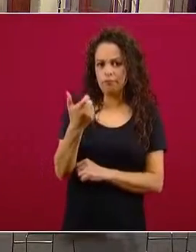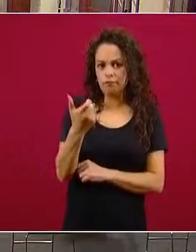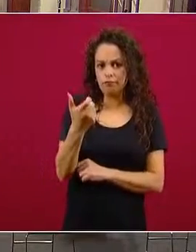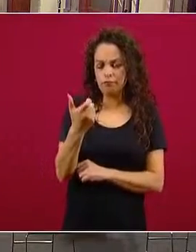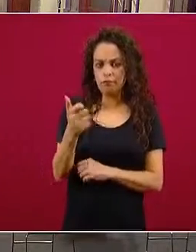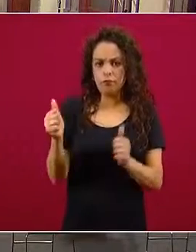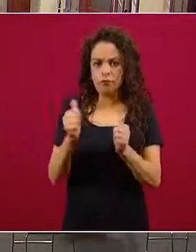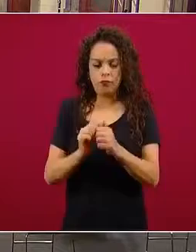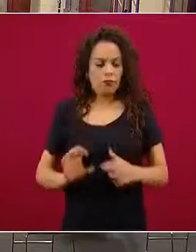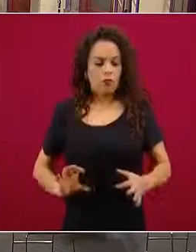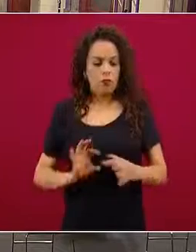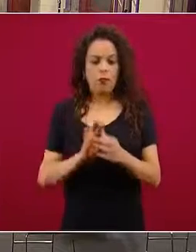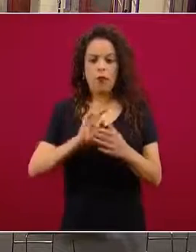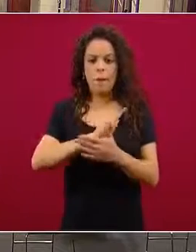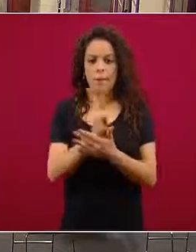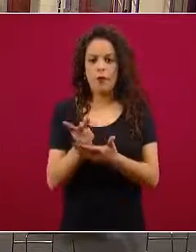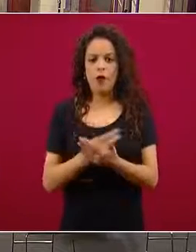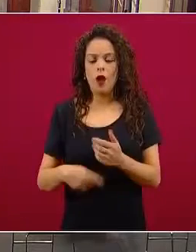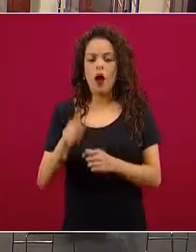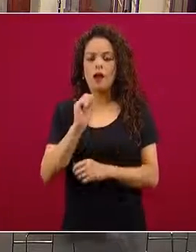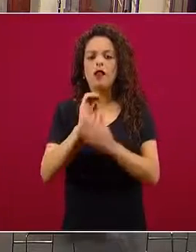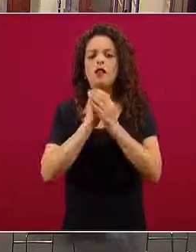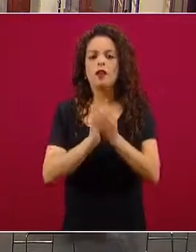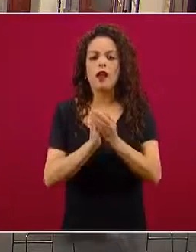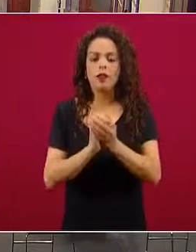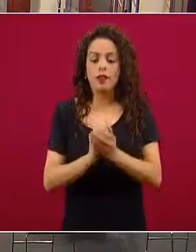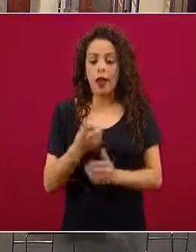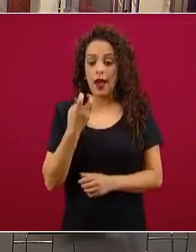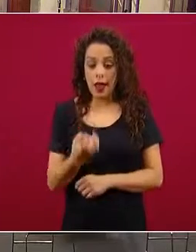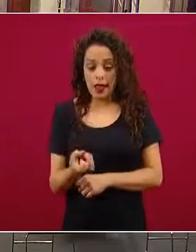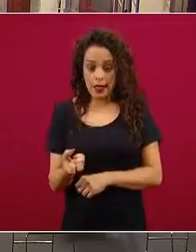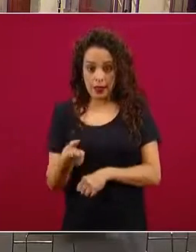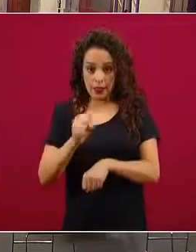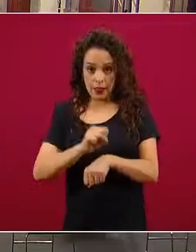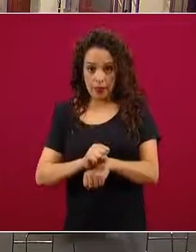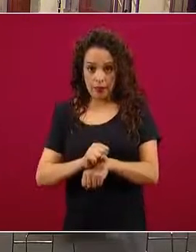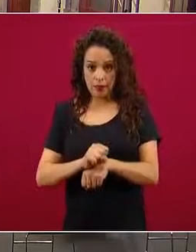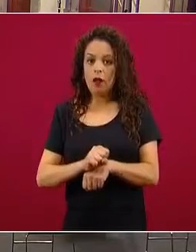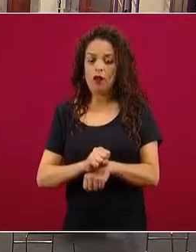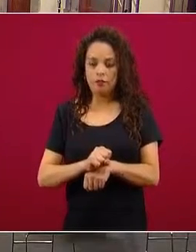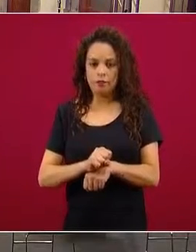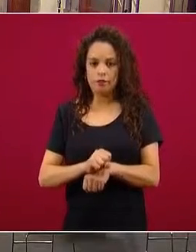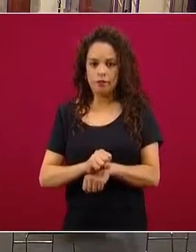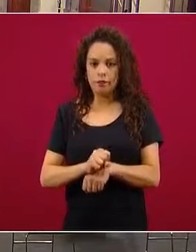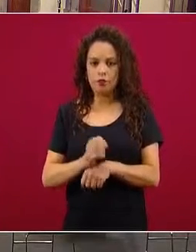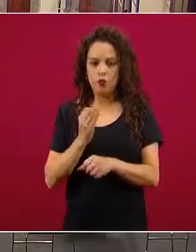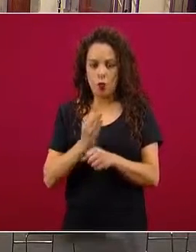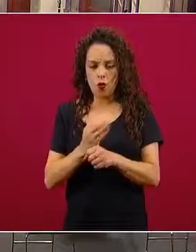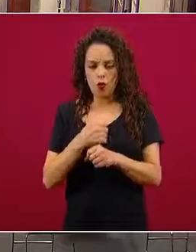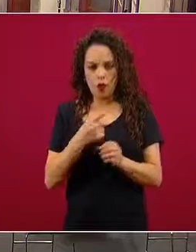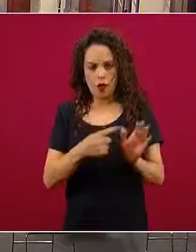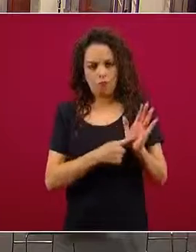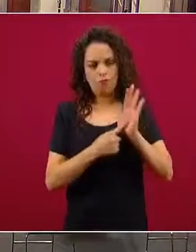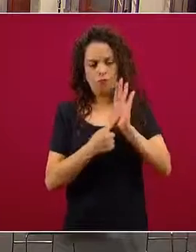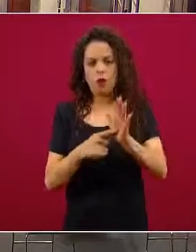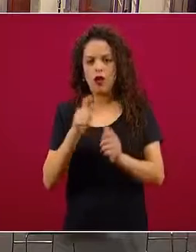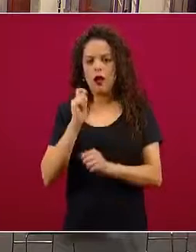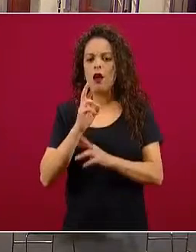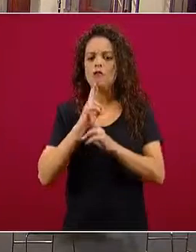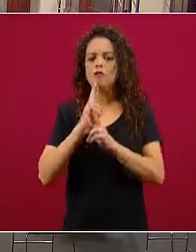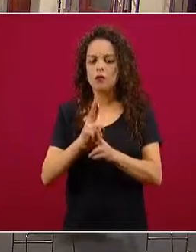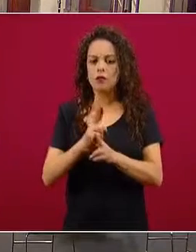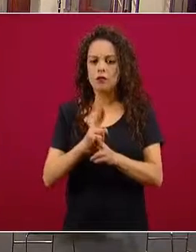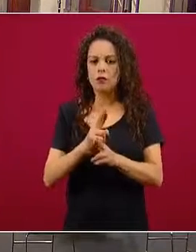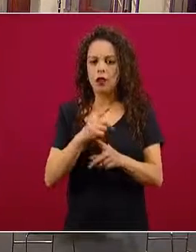de tandas. Para esta semana traemos algunos de los resultados. Adelante, por favor.